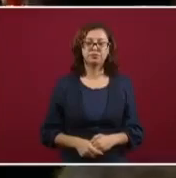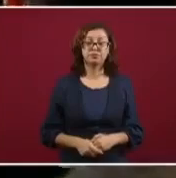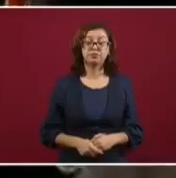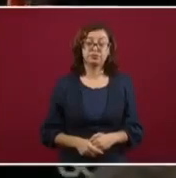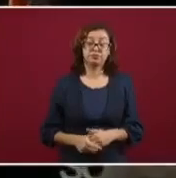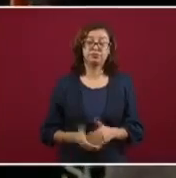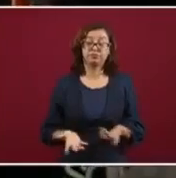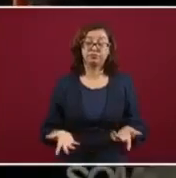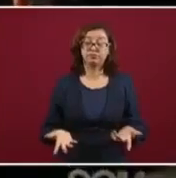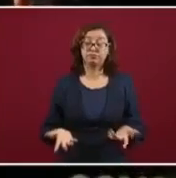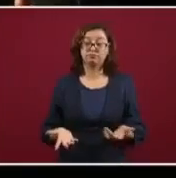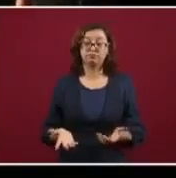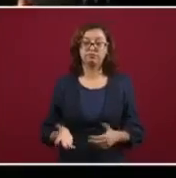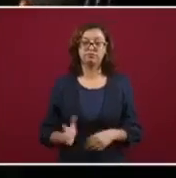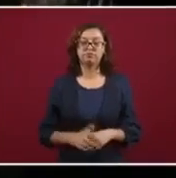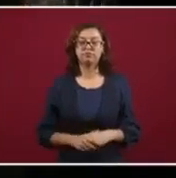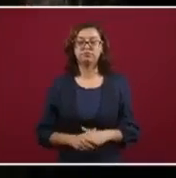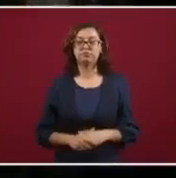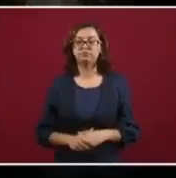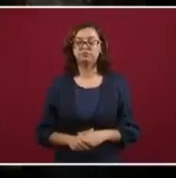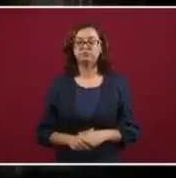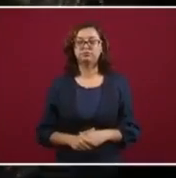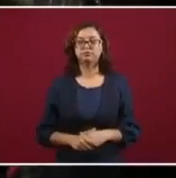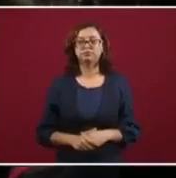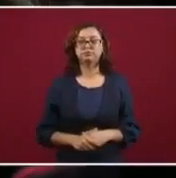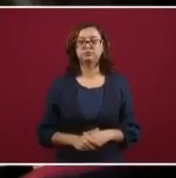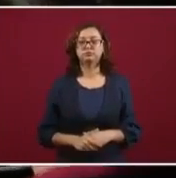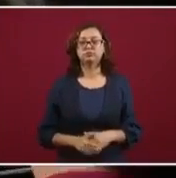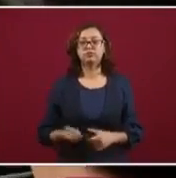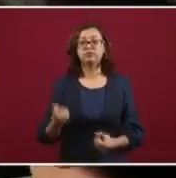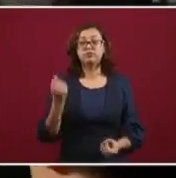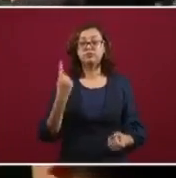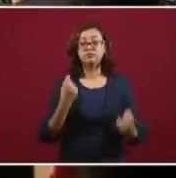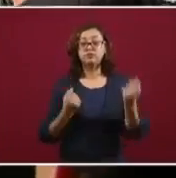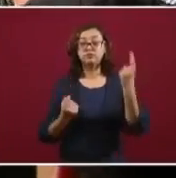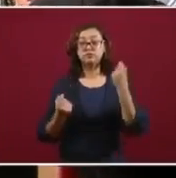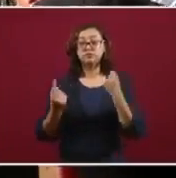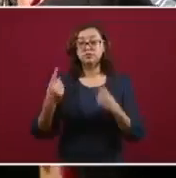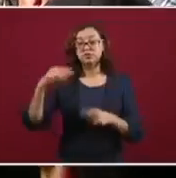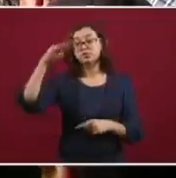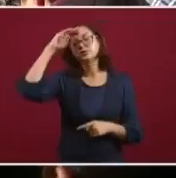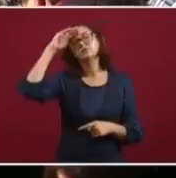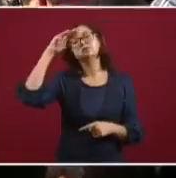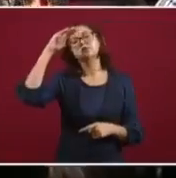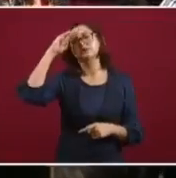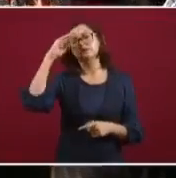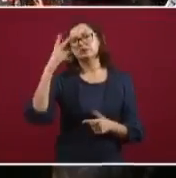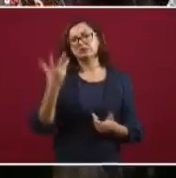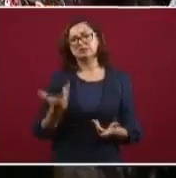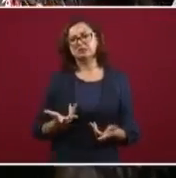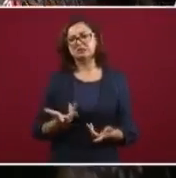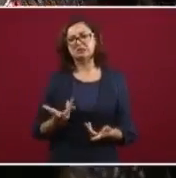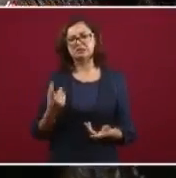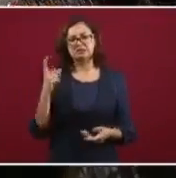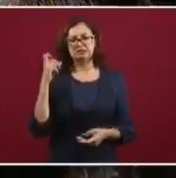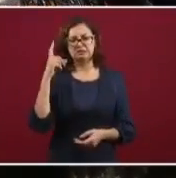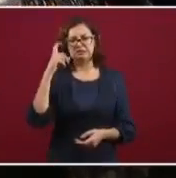Entonces, hay algunos que les cuesta trabajo entender esto.